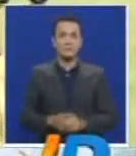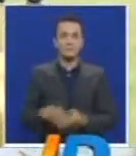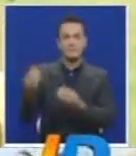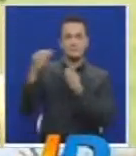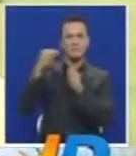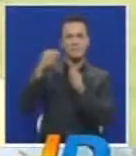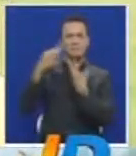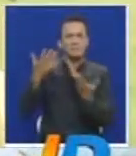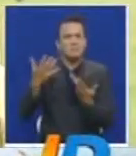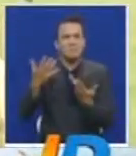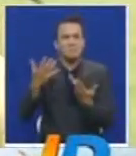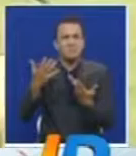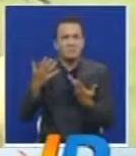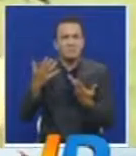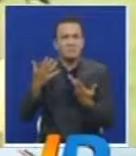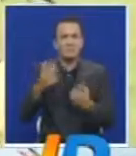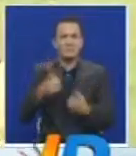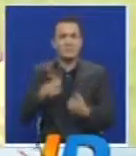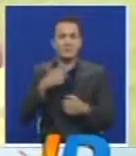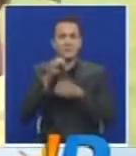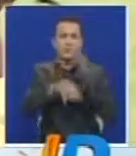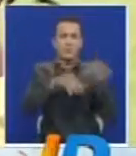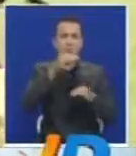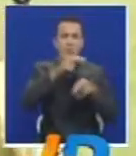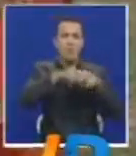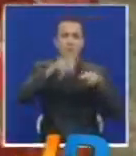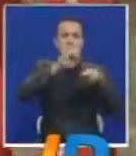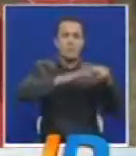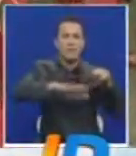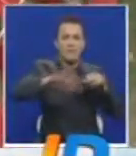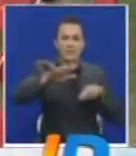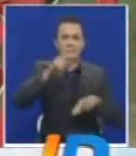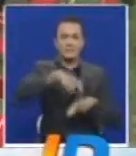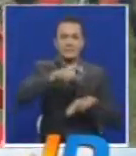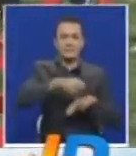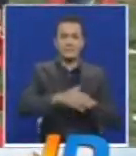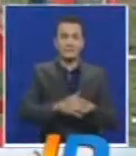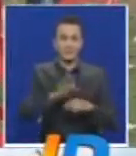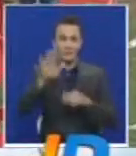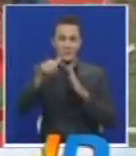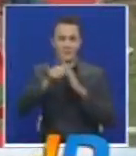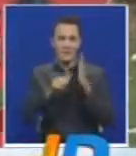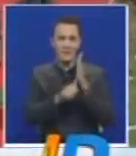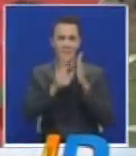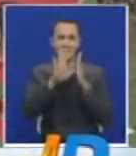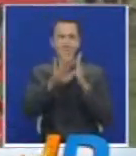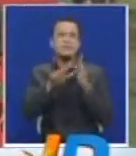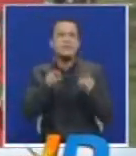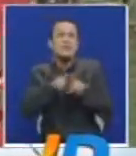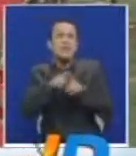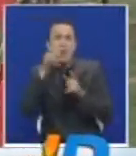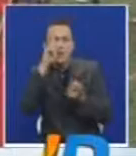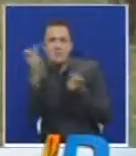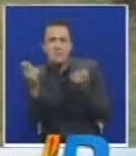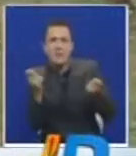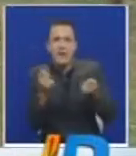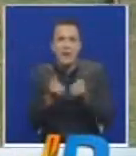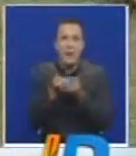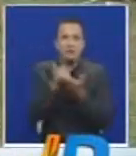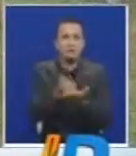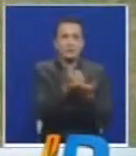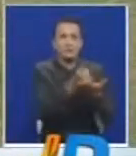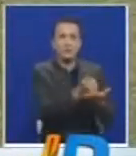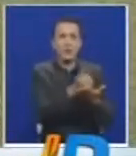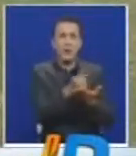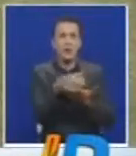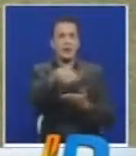que cuidar la naturaleza. El programa de patrocinios es una estrategia orientada a ofrecerles mejores